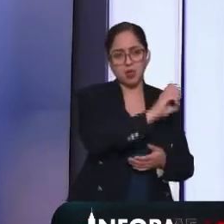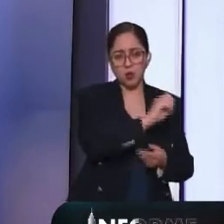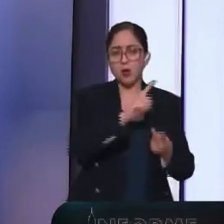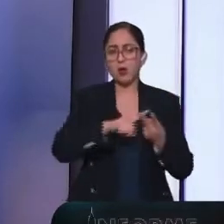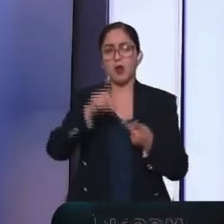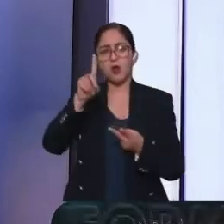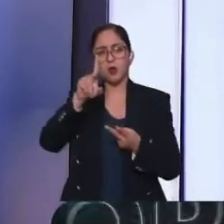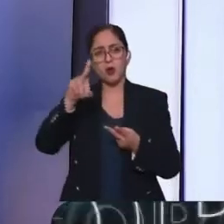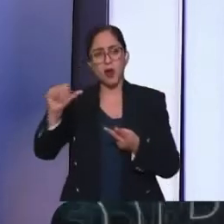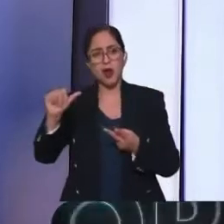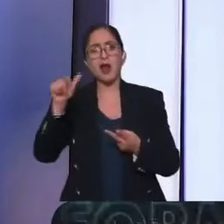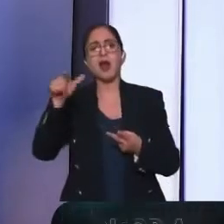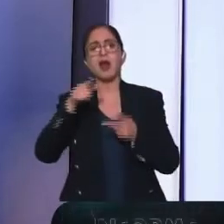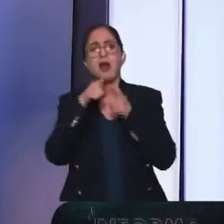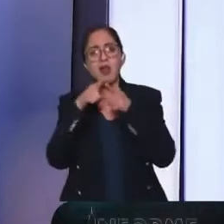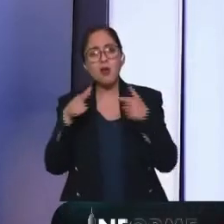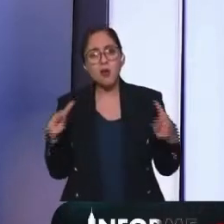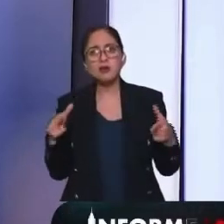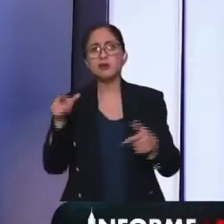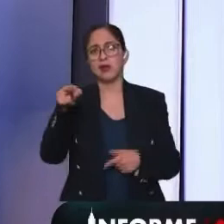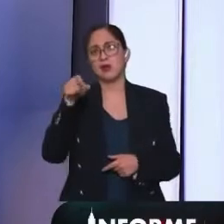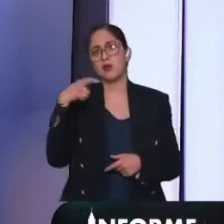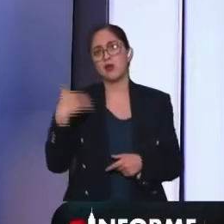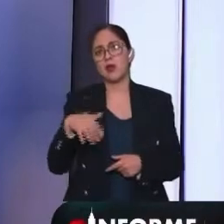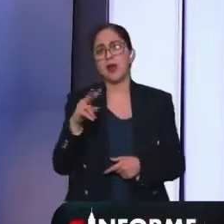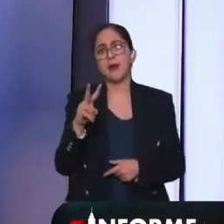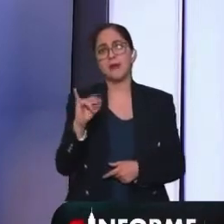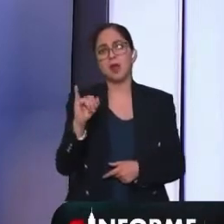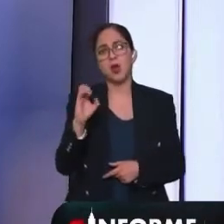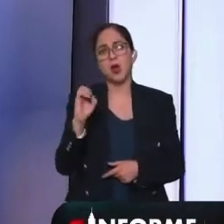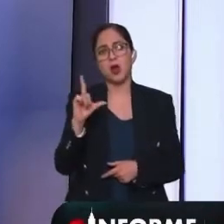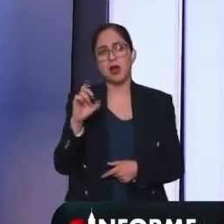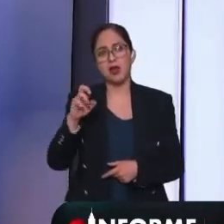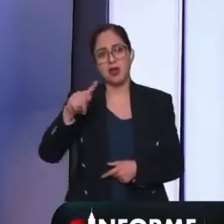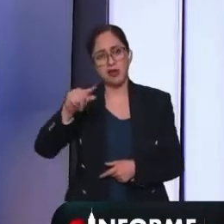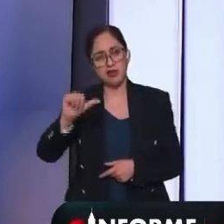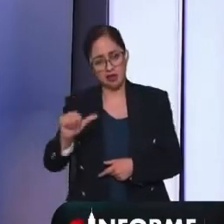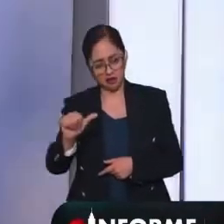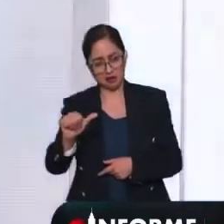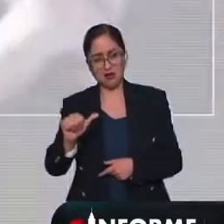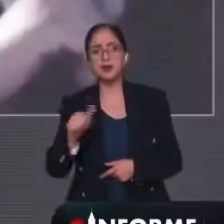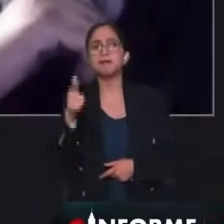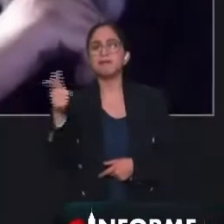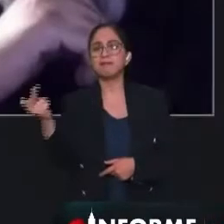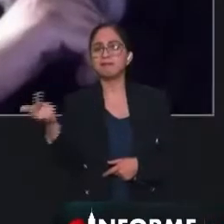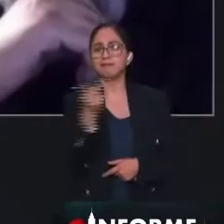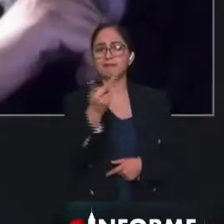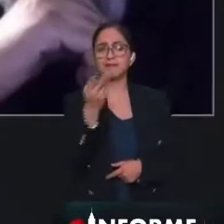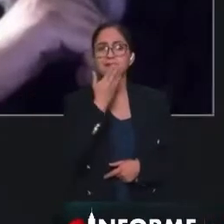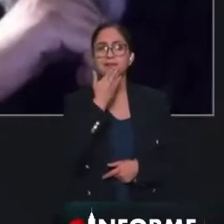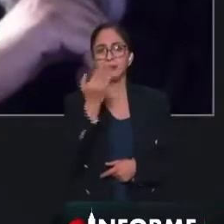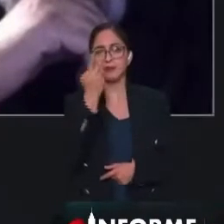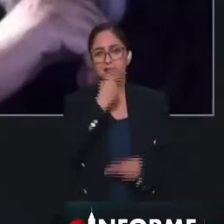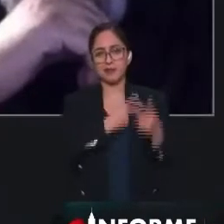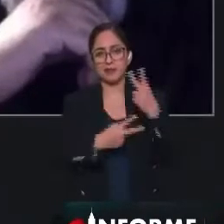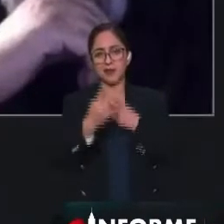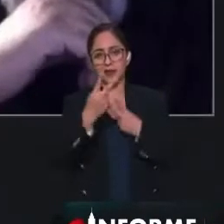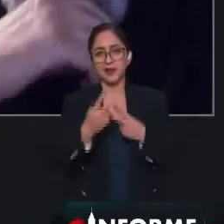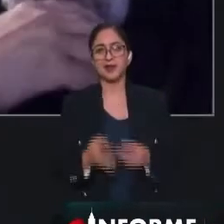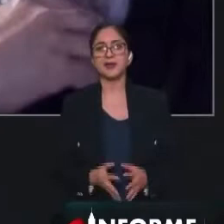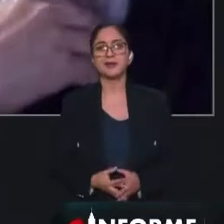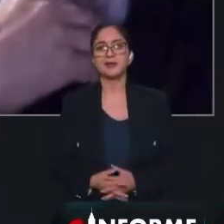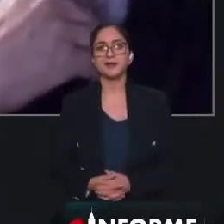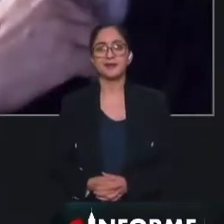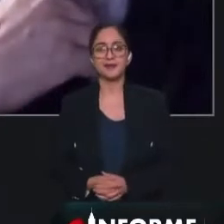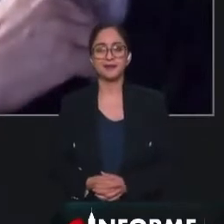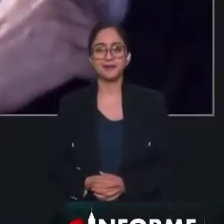también compañera nuestra de otros espacios de este canal, Violeta Vázquez Rojas Maldonado. Bienvenidos, queridos, donde los veo